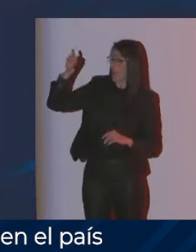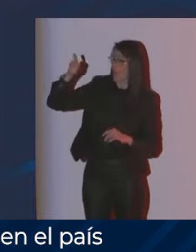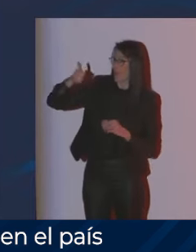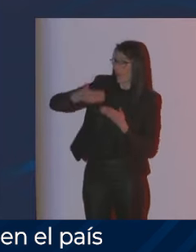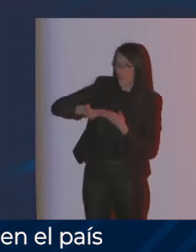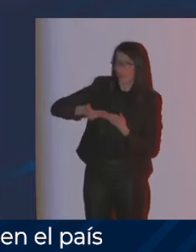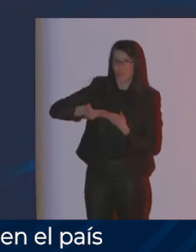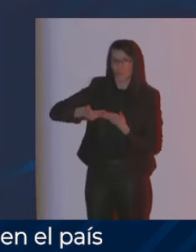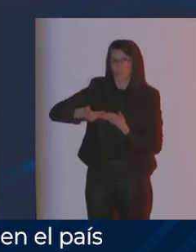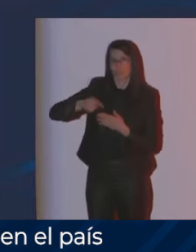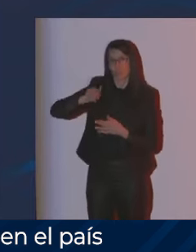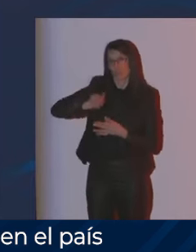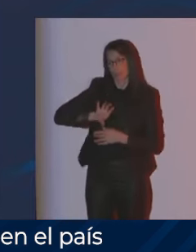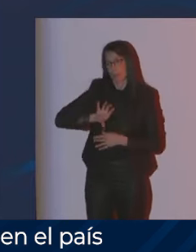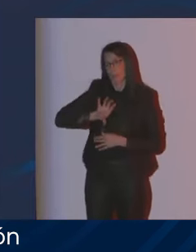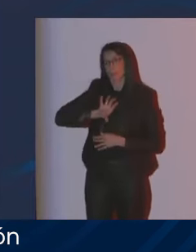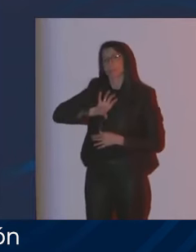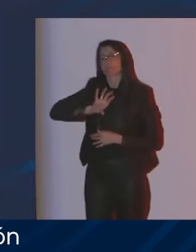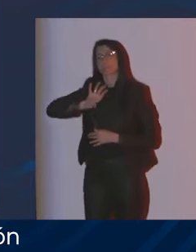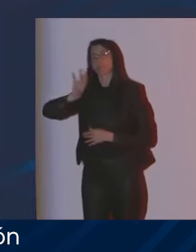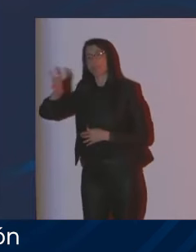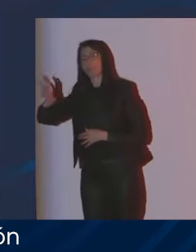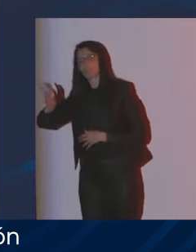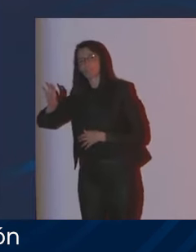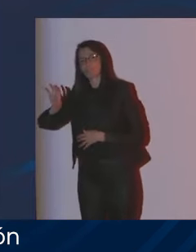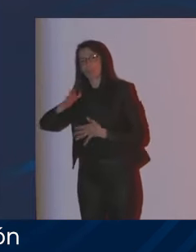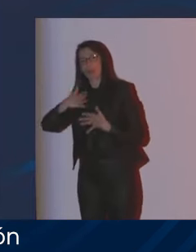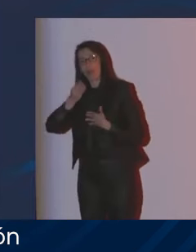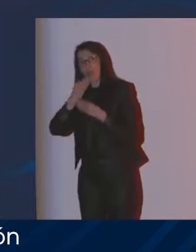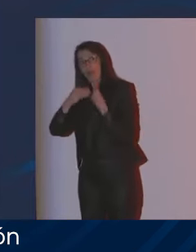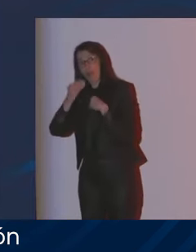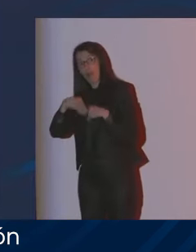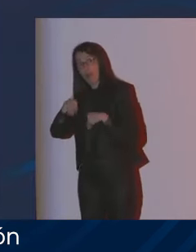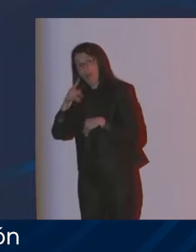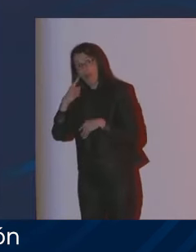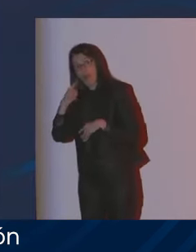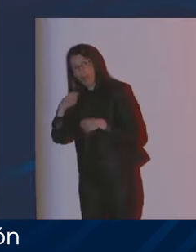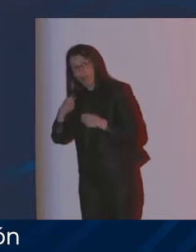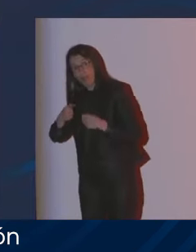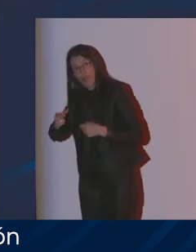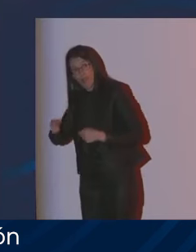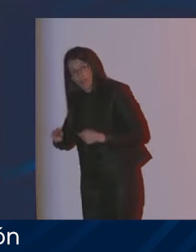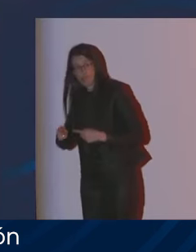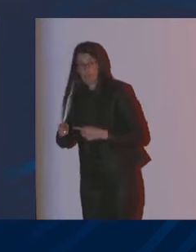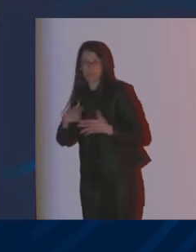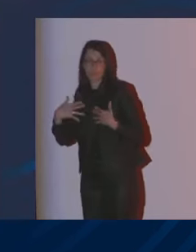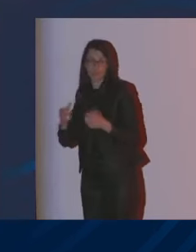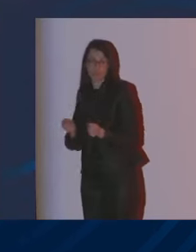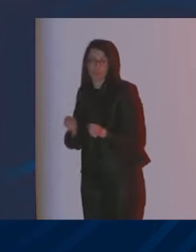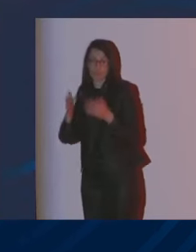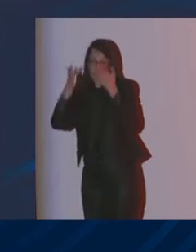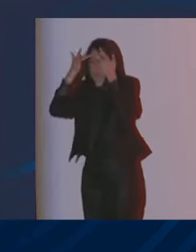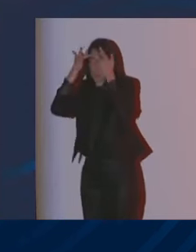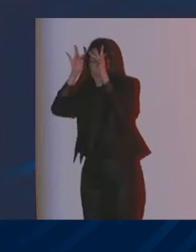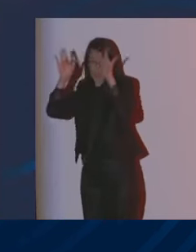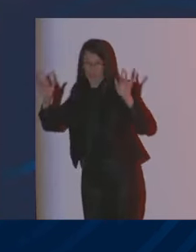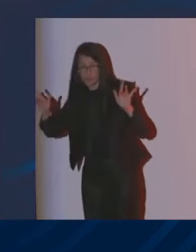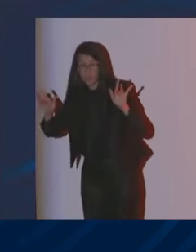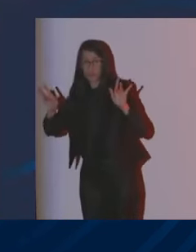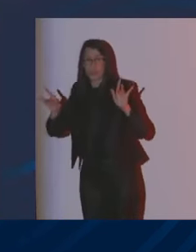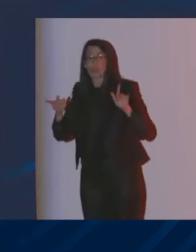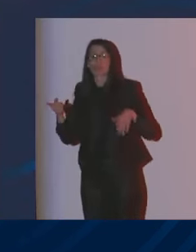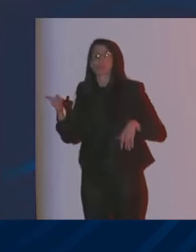hemos instalado en el país de los hábitos saludables, en el de la sensibilización o en el